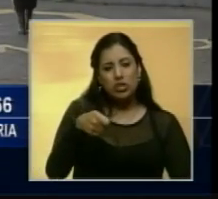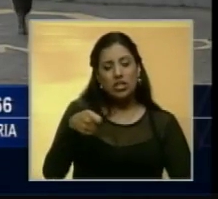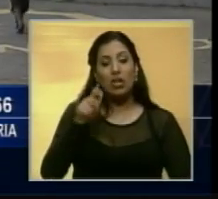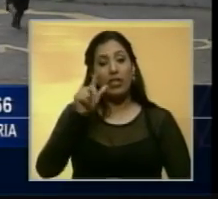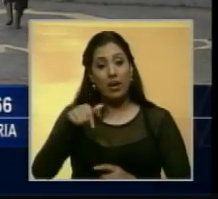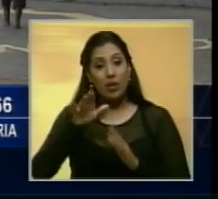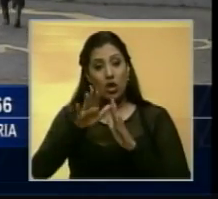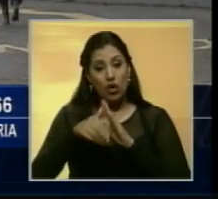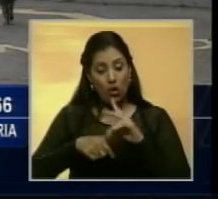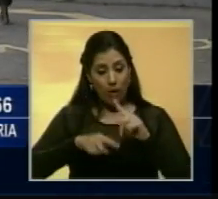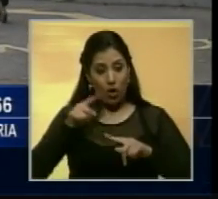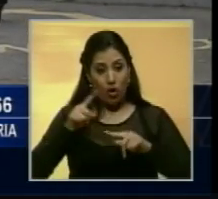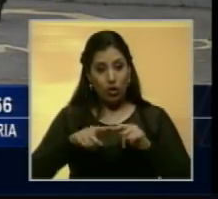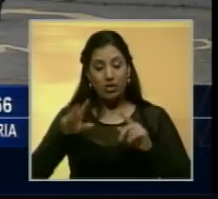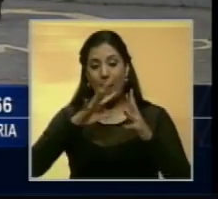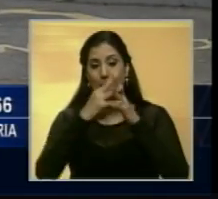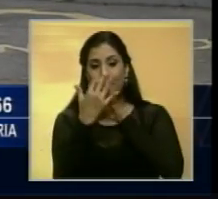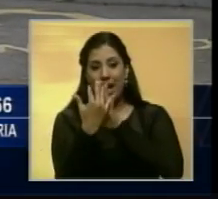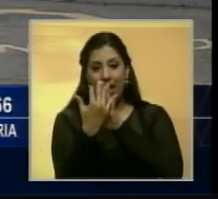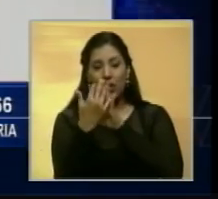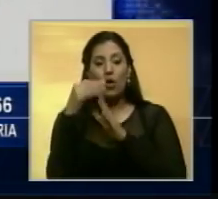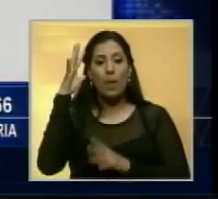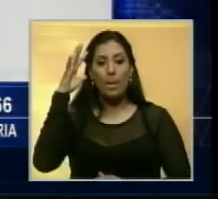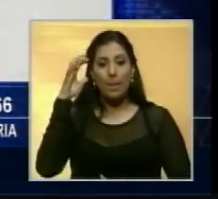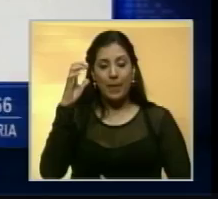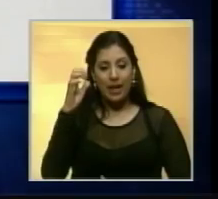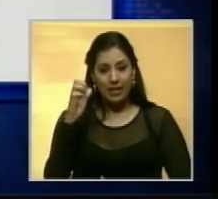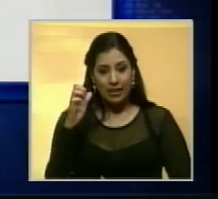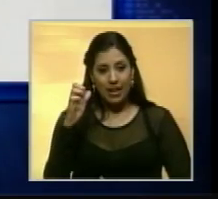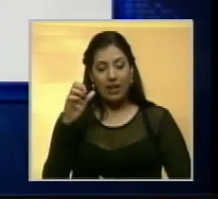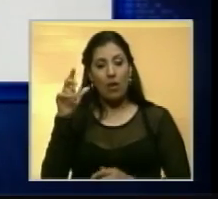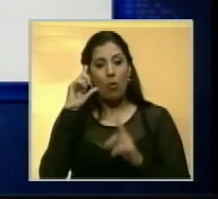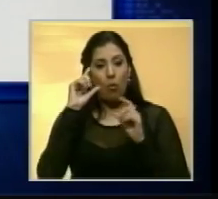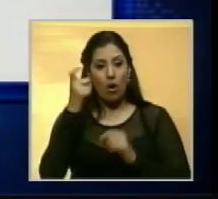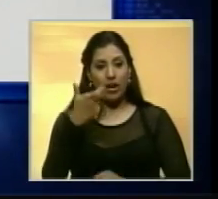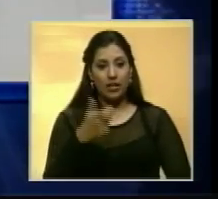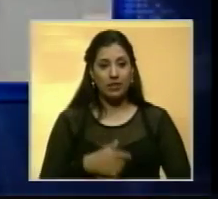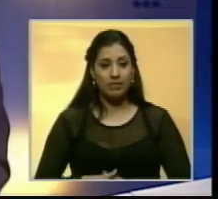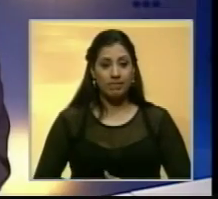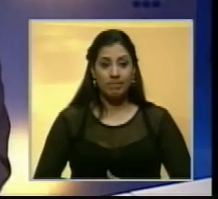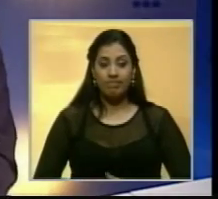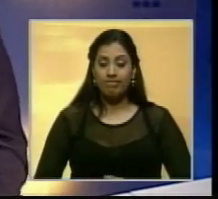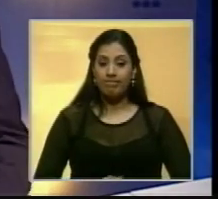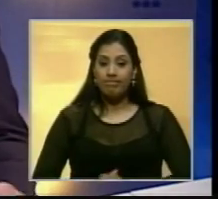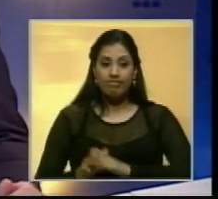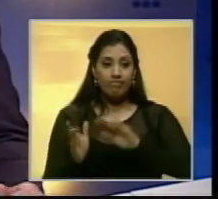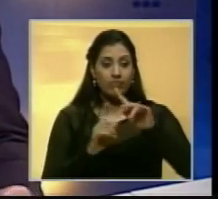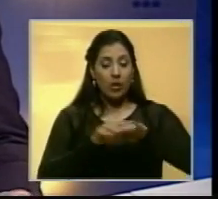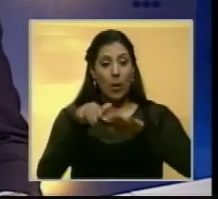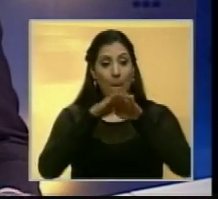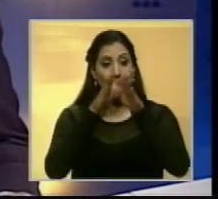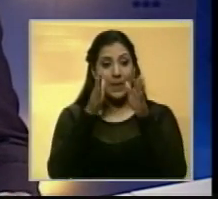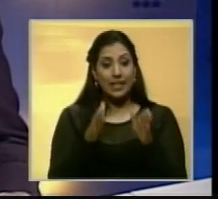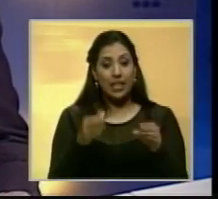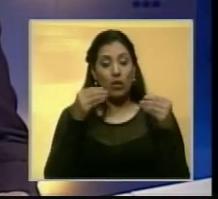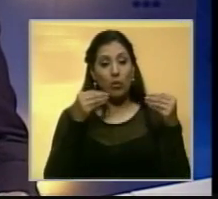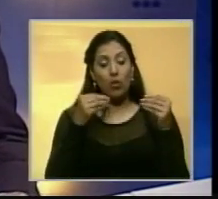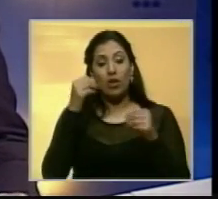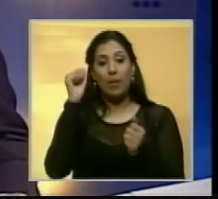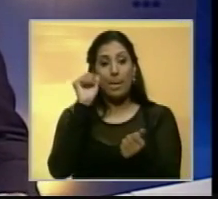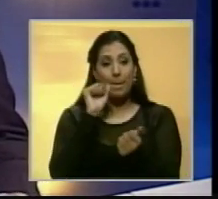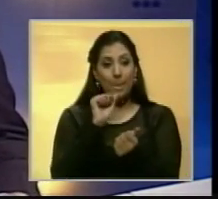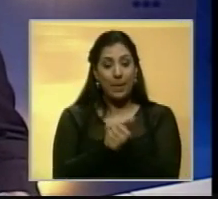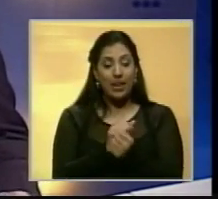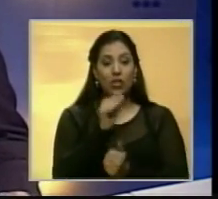ser despojado de sus pertenencias en el barrio San Isidro, en la carretera Petare-Guarenas. El Ministerio Público logró la privativa